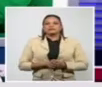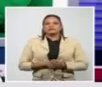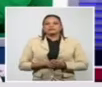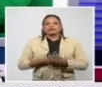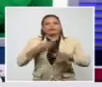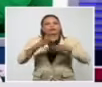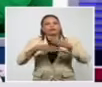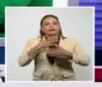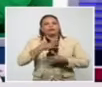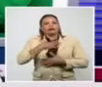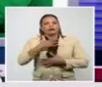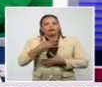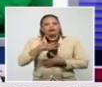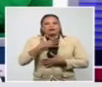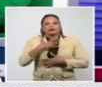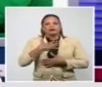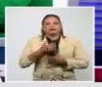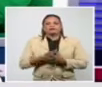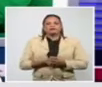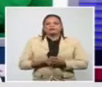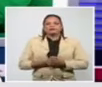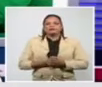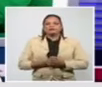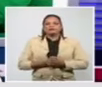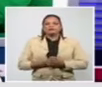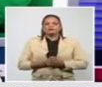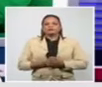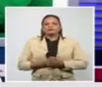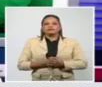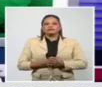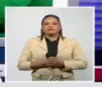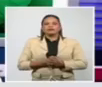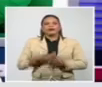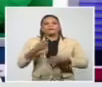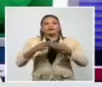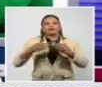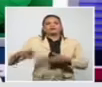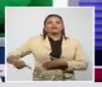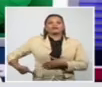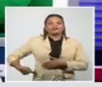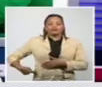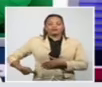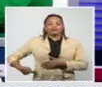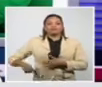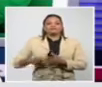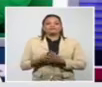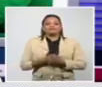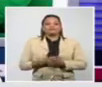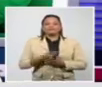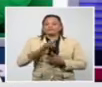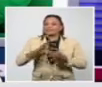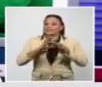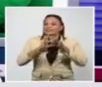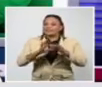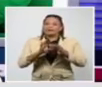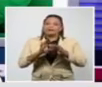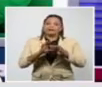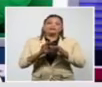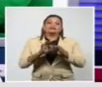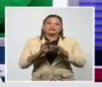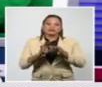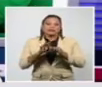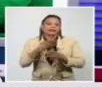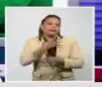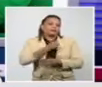respiratorio, inestabilidad hemodinámica, un fallo renal agudo, que lamentablemente llegó